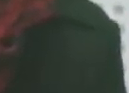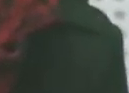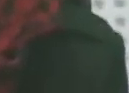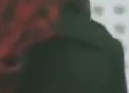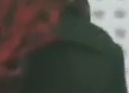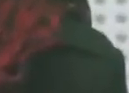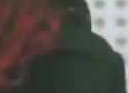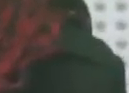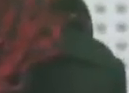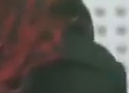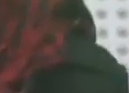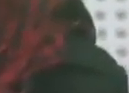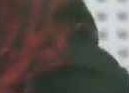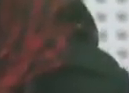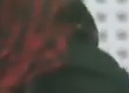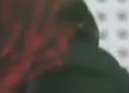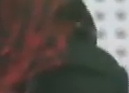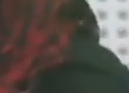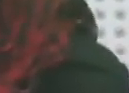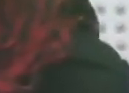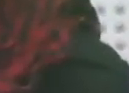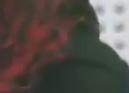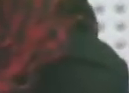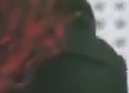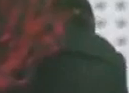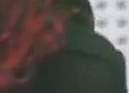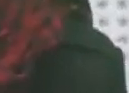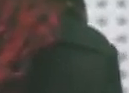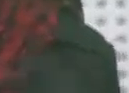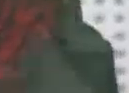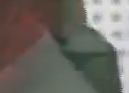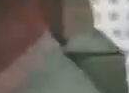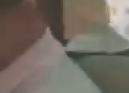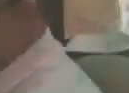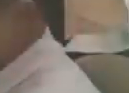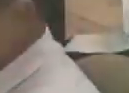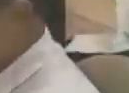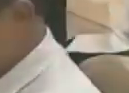nivel de dignidad muy alta. Muchas gracias por acompañarnos esta tarde.